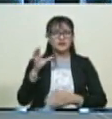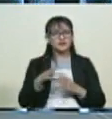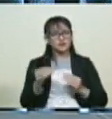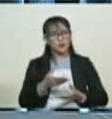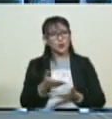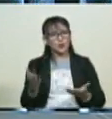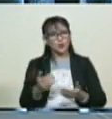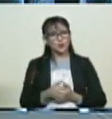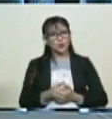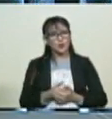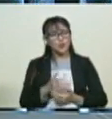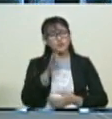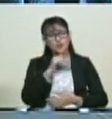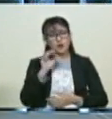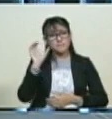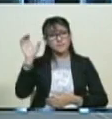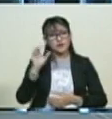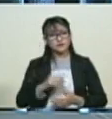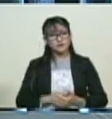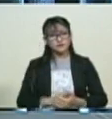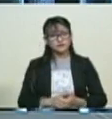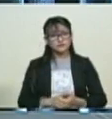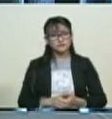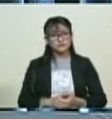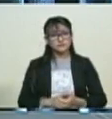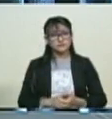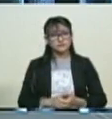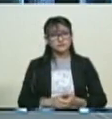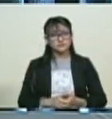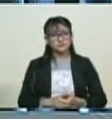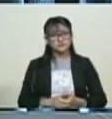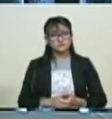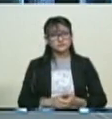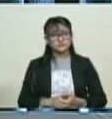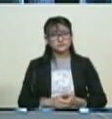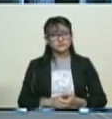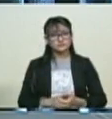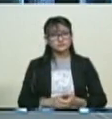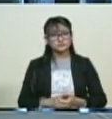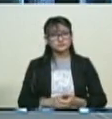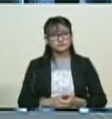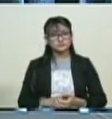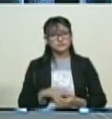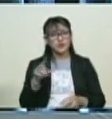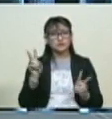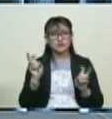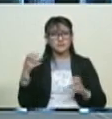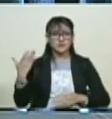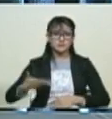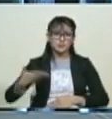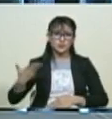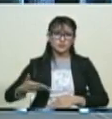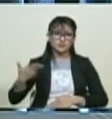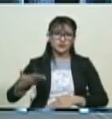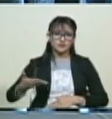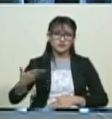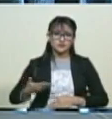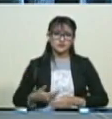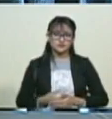o no hay patria así que son temas muy importantes